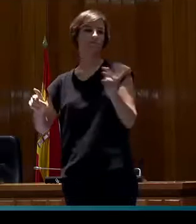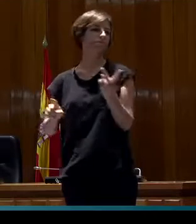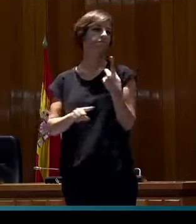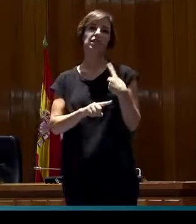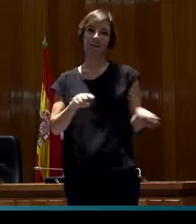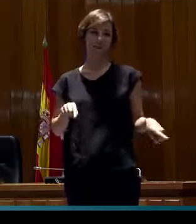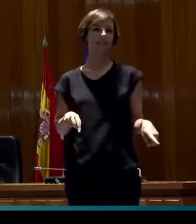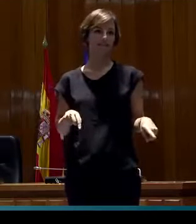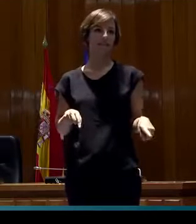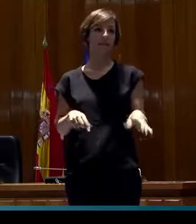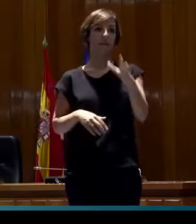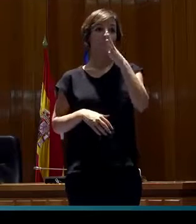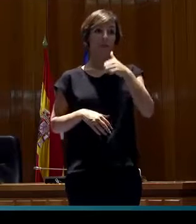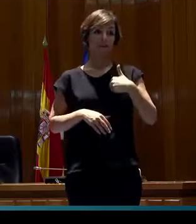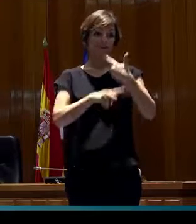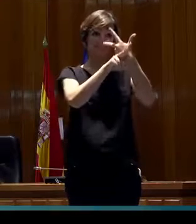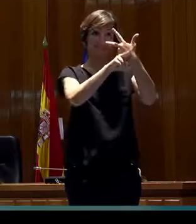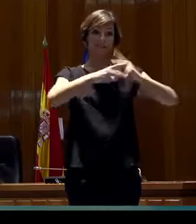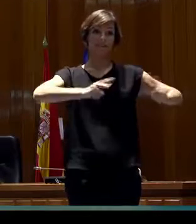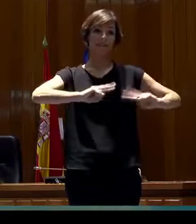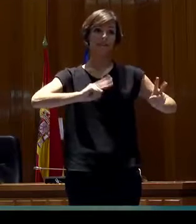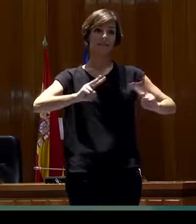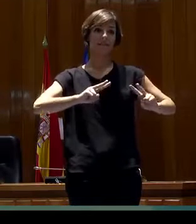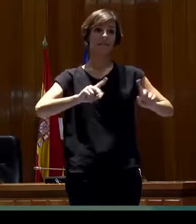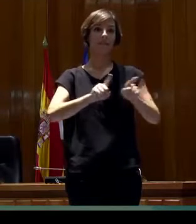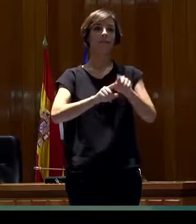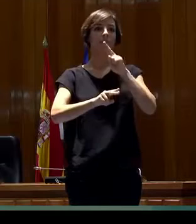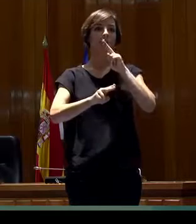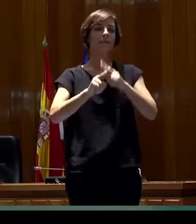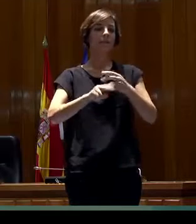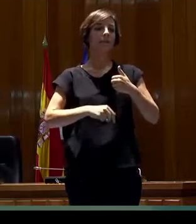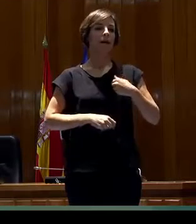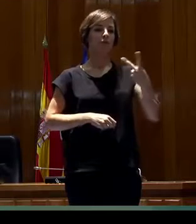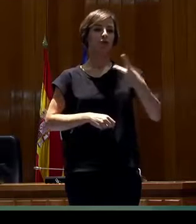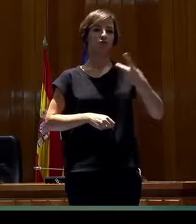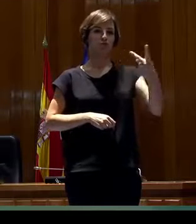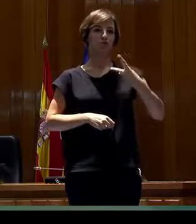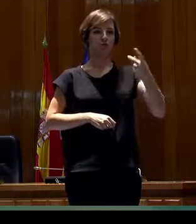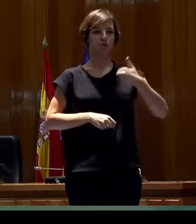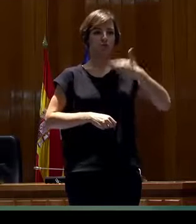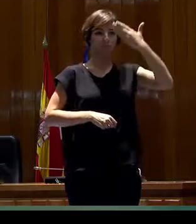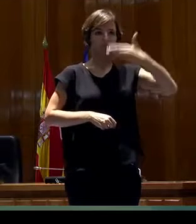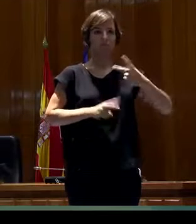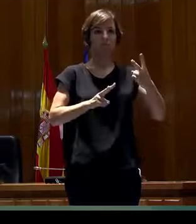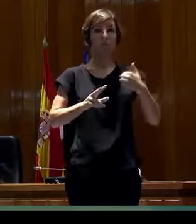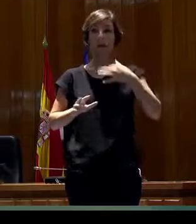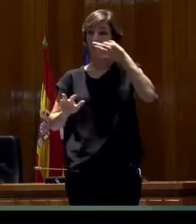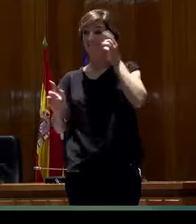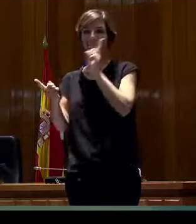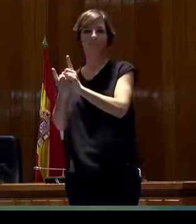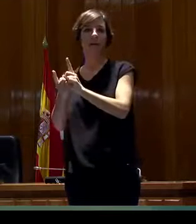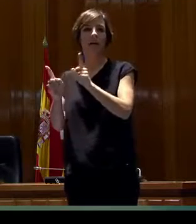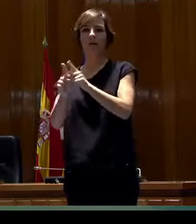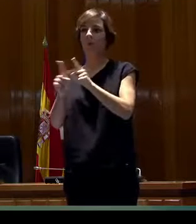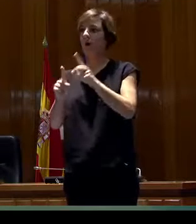en el canal telemático estamos hablando de una interpretación bidimensional, mientras que en la interpretación presencial